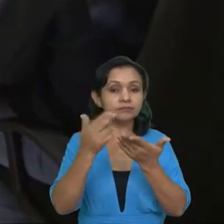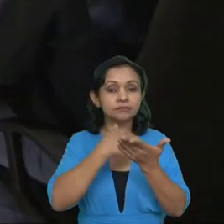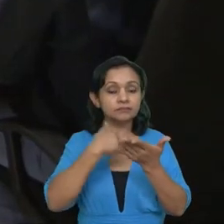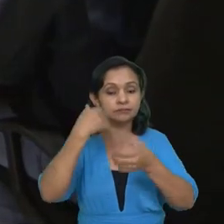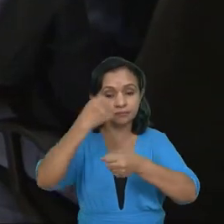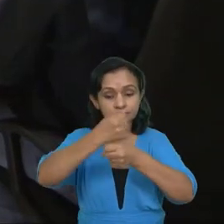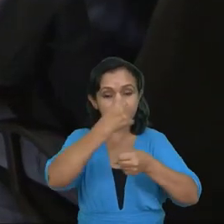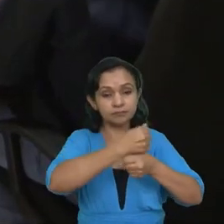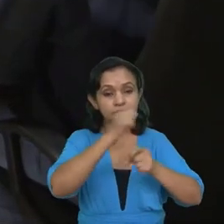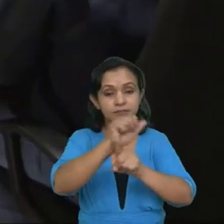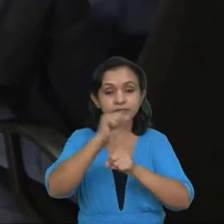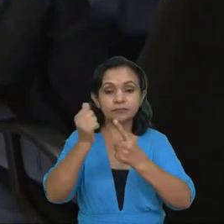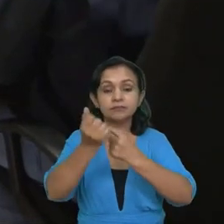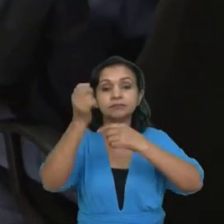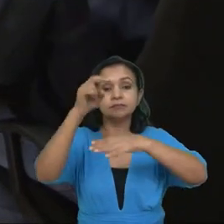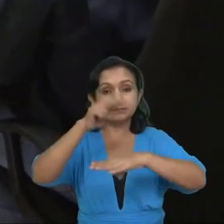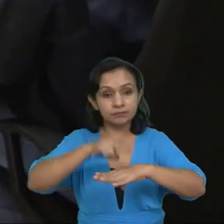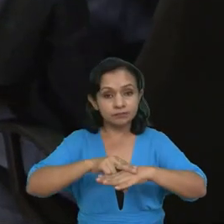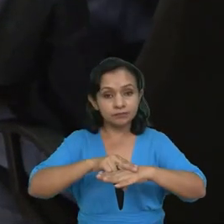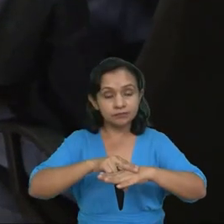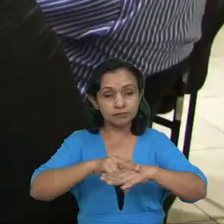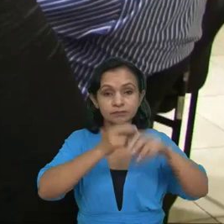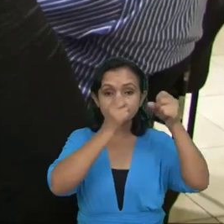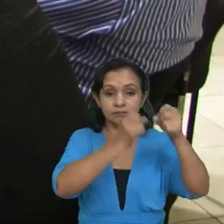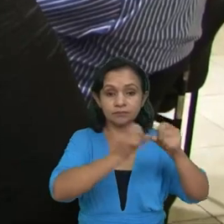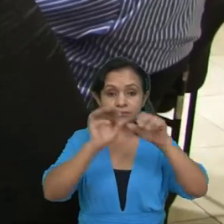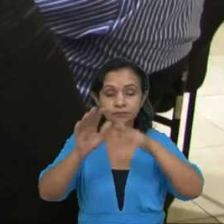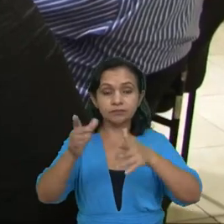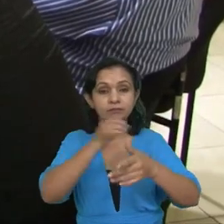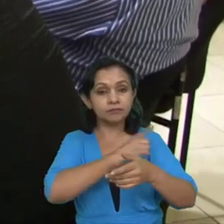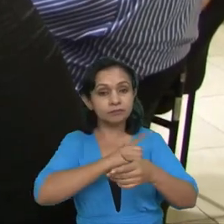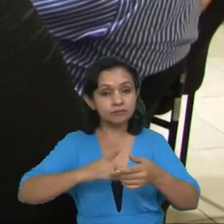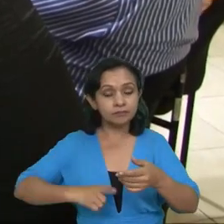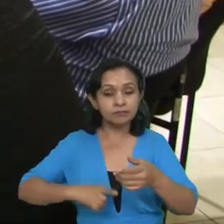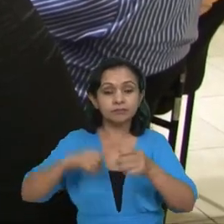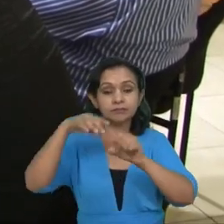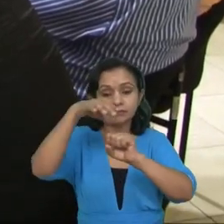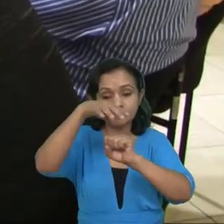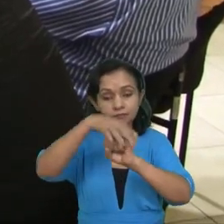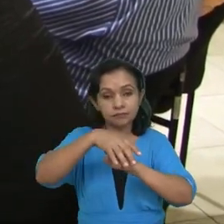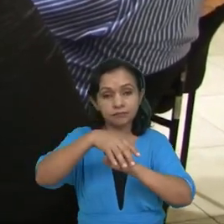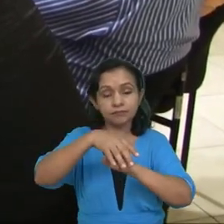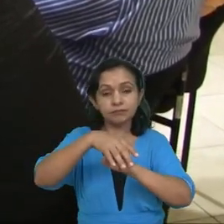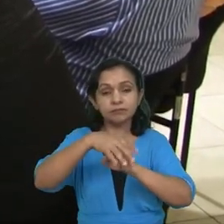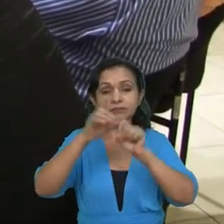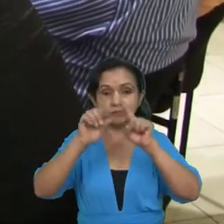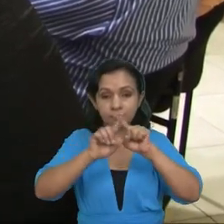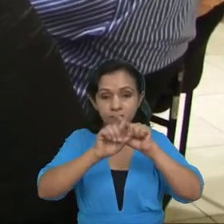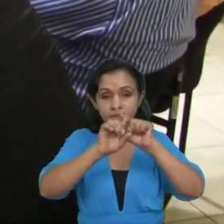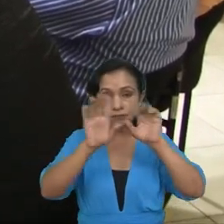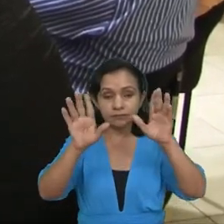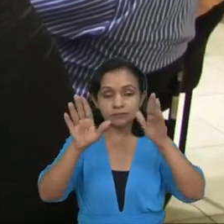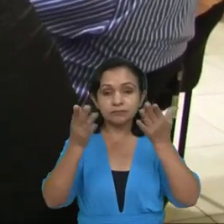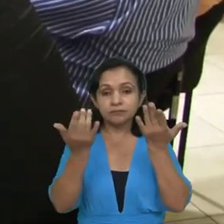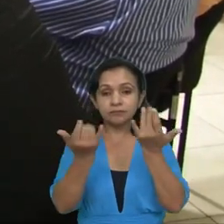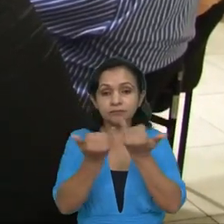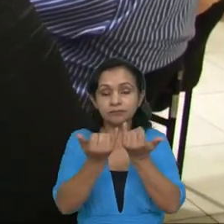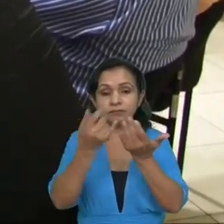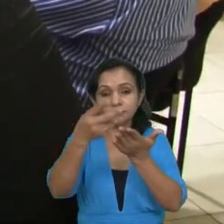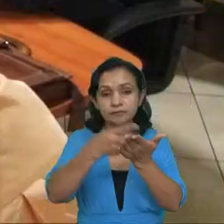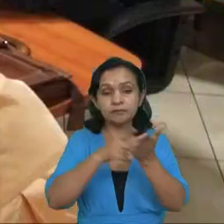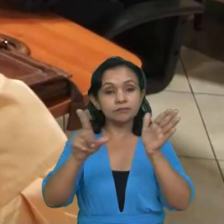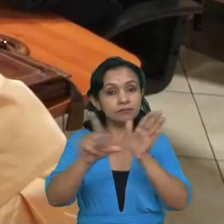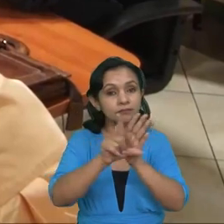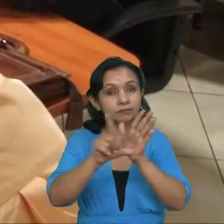al trabajo legislativo que realizan las y los diputados que integran la comisión de probidad y transparencia dicho proyecto de ley